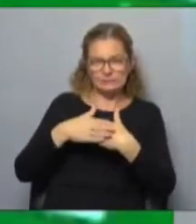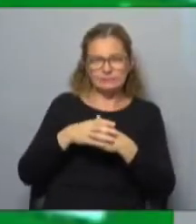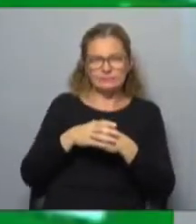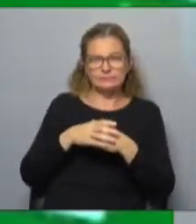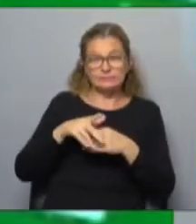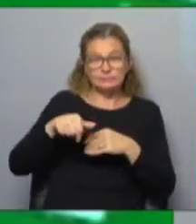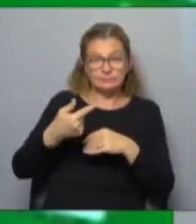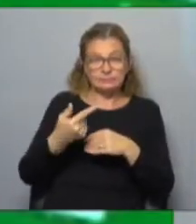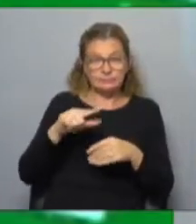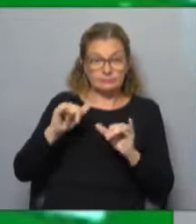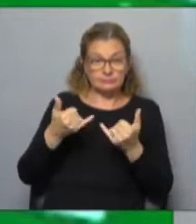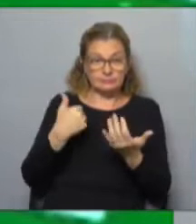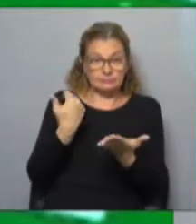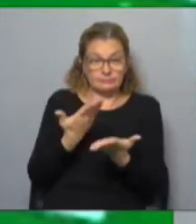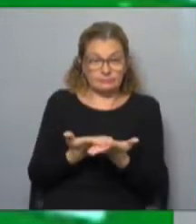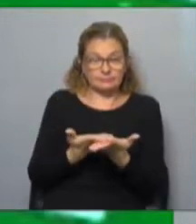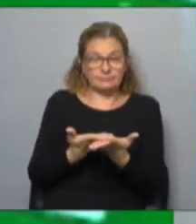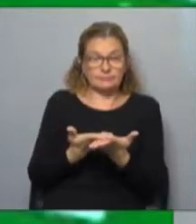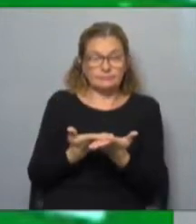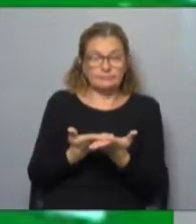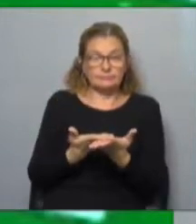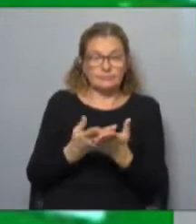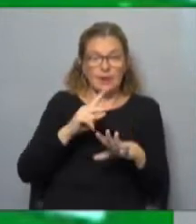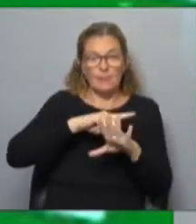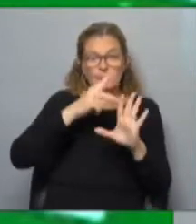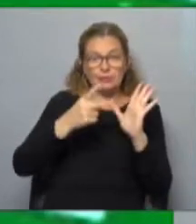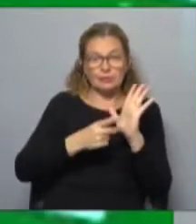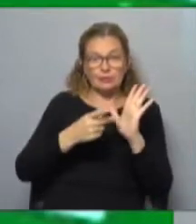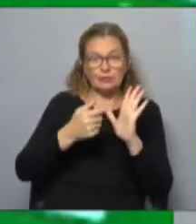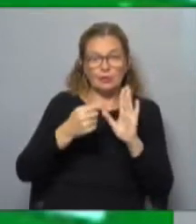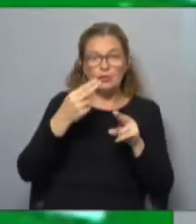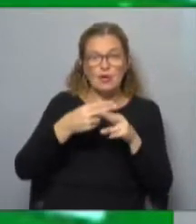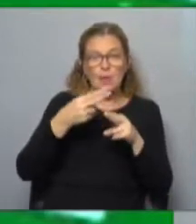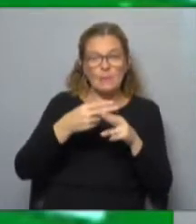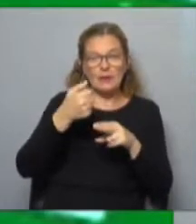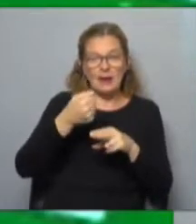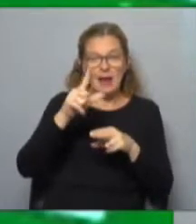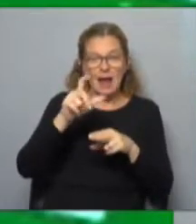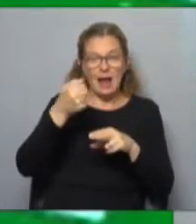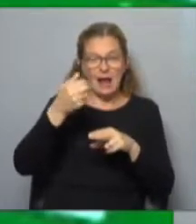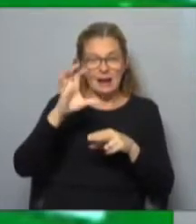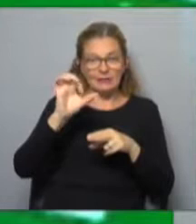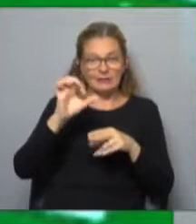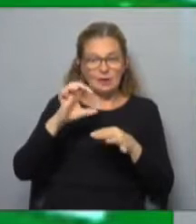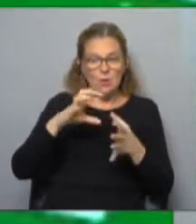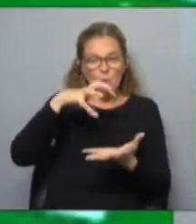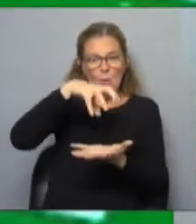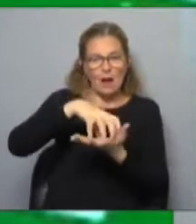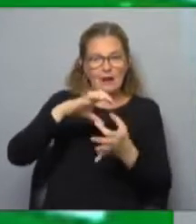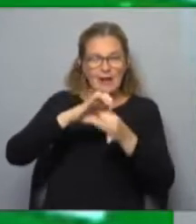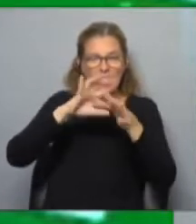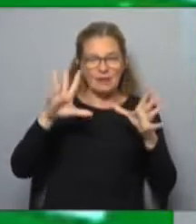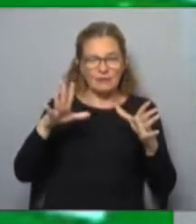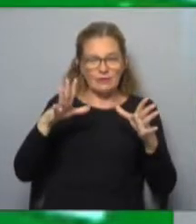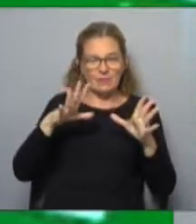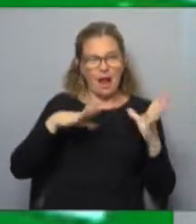Otra acción que ella planteaba es este proyecto denominado ALAS, áreas liberadas para el ambiente, que lo que busca es